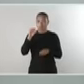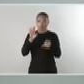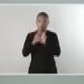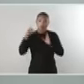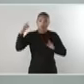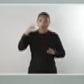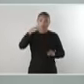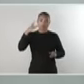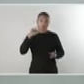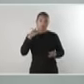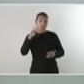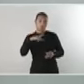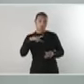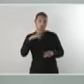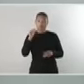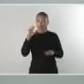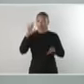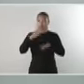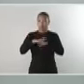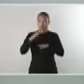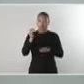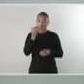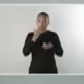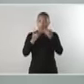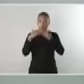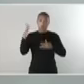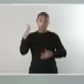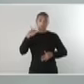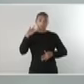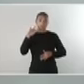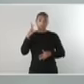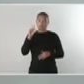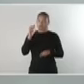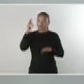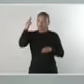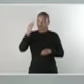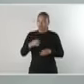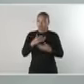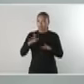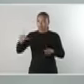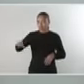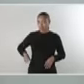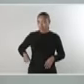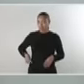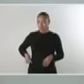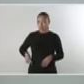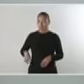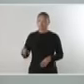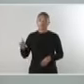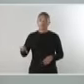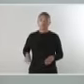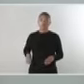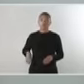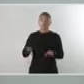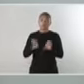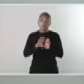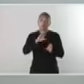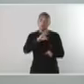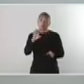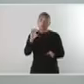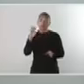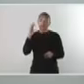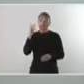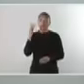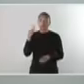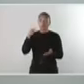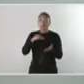particulares ya no va a haber comidas y grandes lujos eso se va a acabar mi gobierno en mi gobierno esos 550 millones que